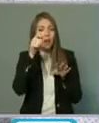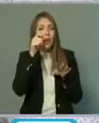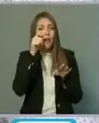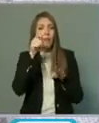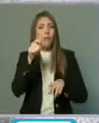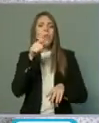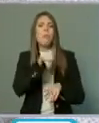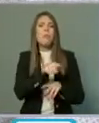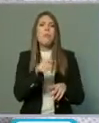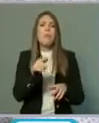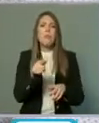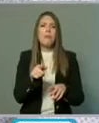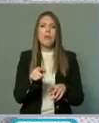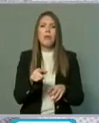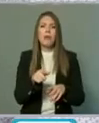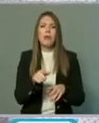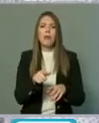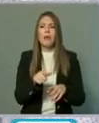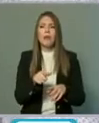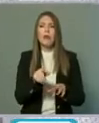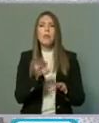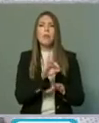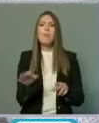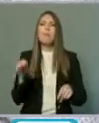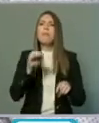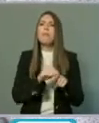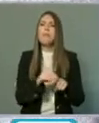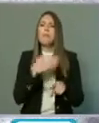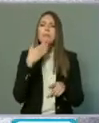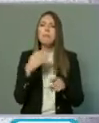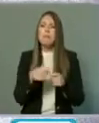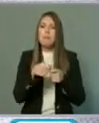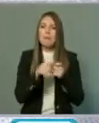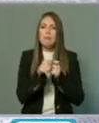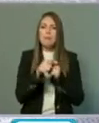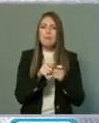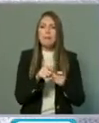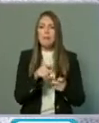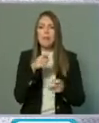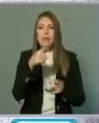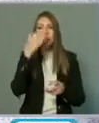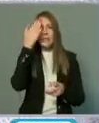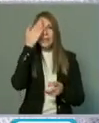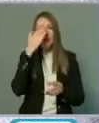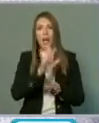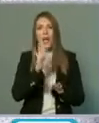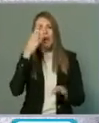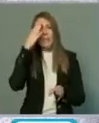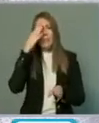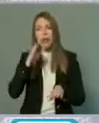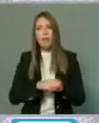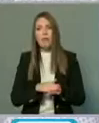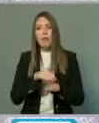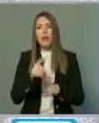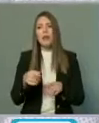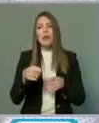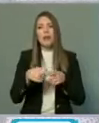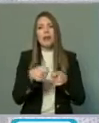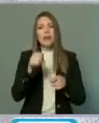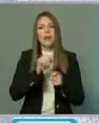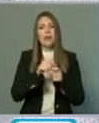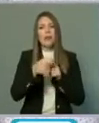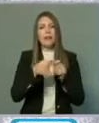y él las pone en su lugar, de verdad. O sea que se sabe ya de memoria las piezas.